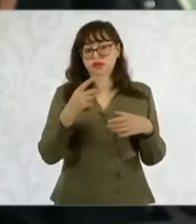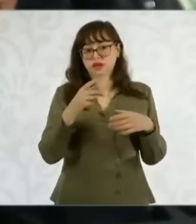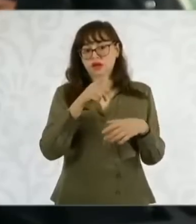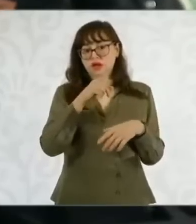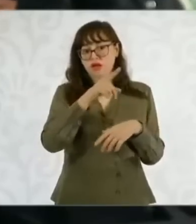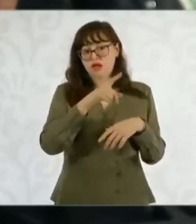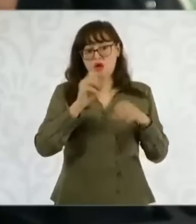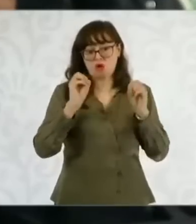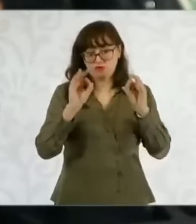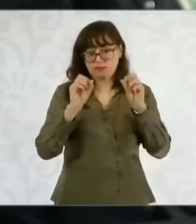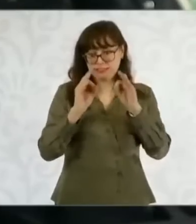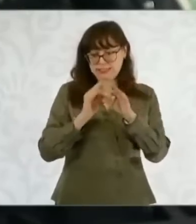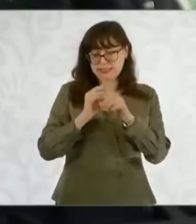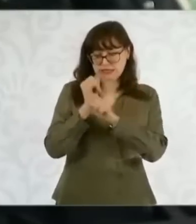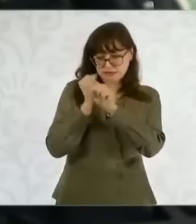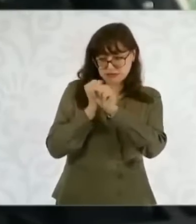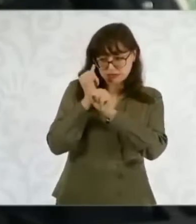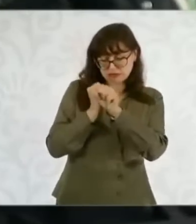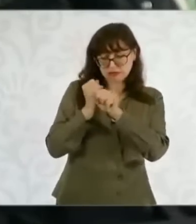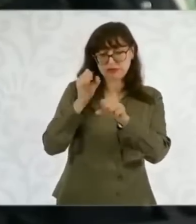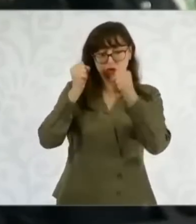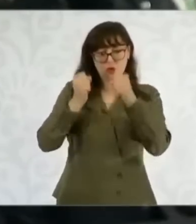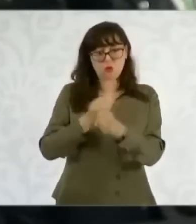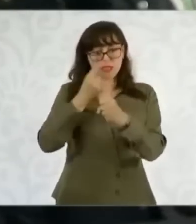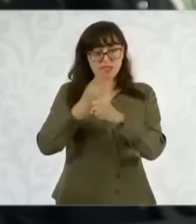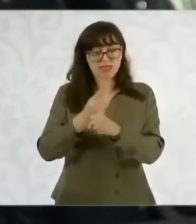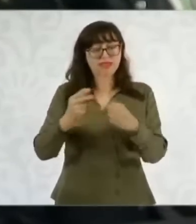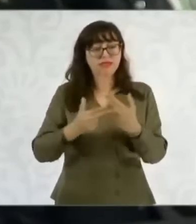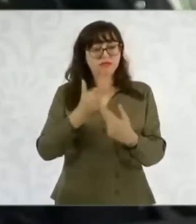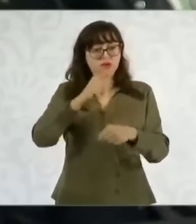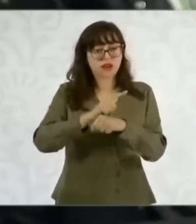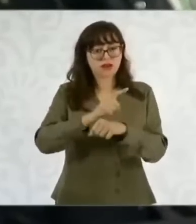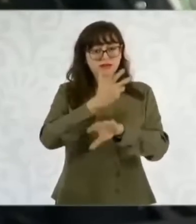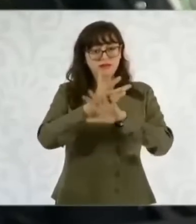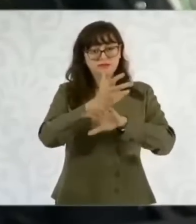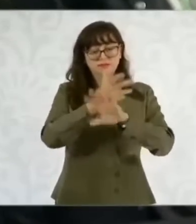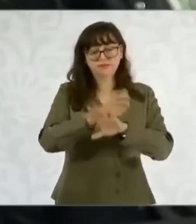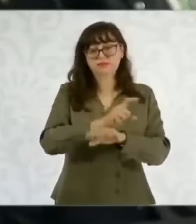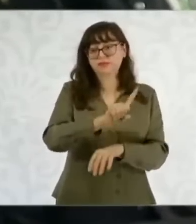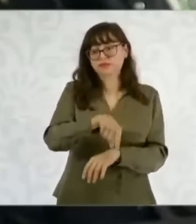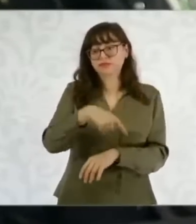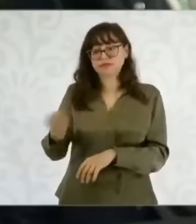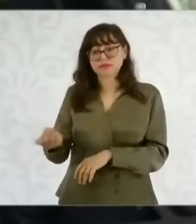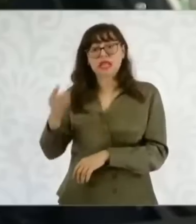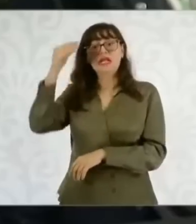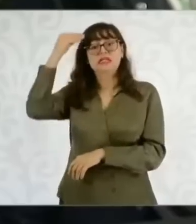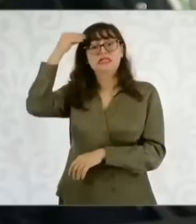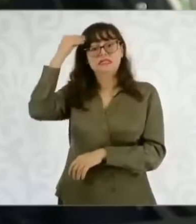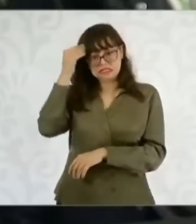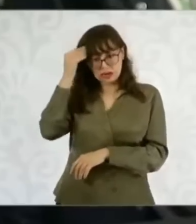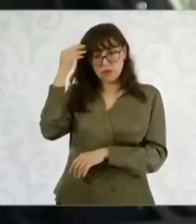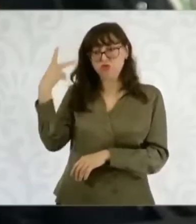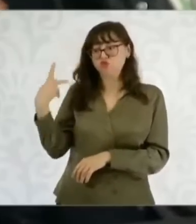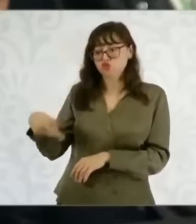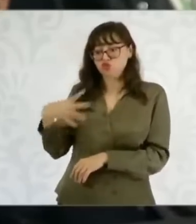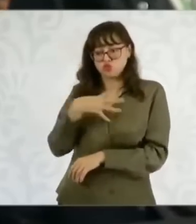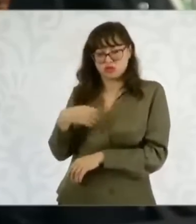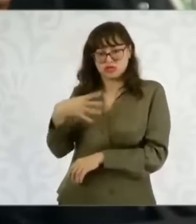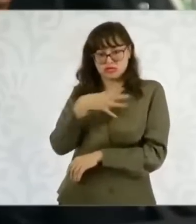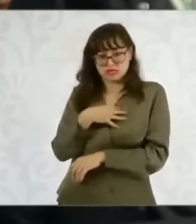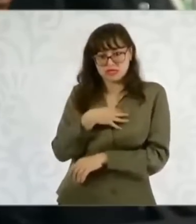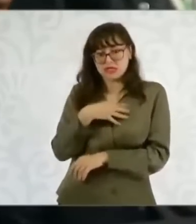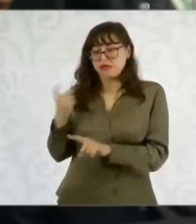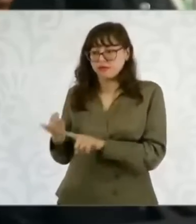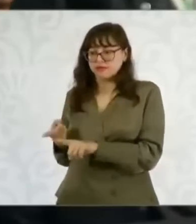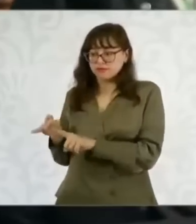Estados Unidos, quien, de acuerdo con esta investigación, pues ayudó a uno de los hijos, a Joaquín, a poder, más que planear, más